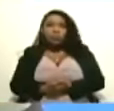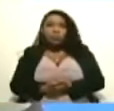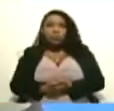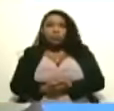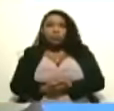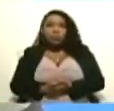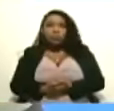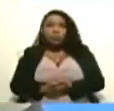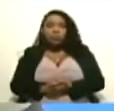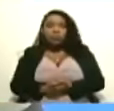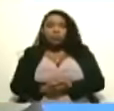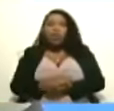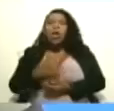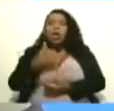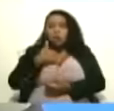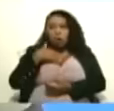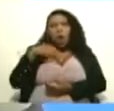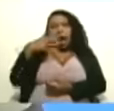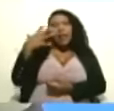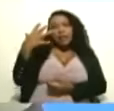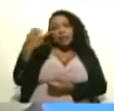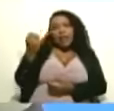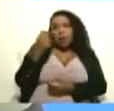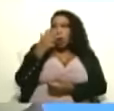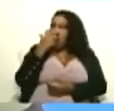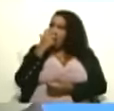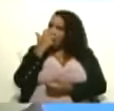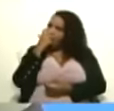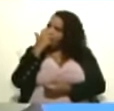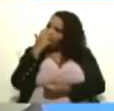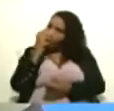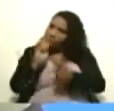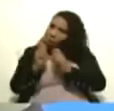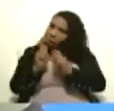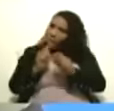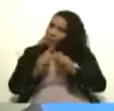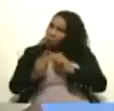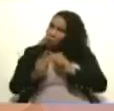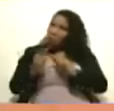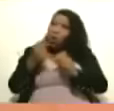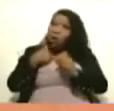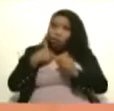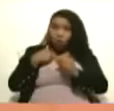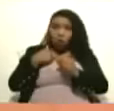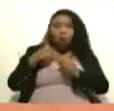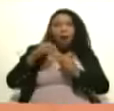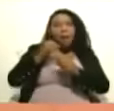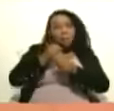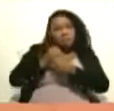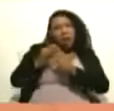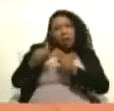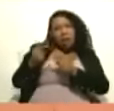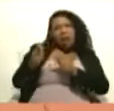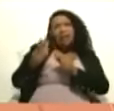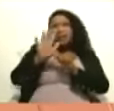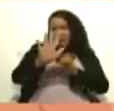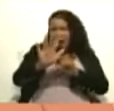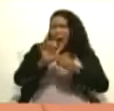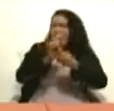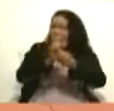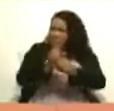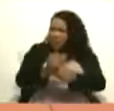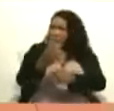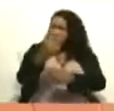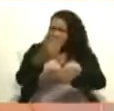pregunta yo entiendo la curiosidad de los periodistas lo entiendo perfectamente pero si todavía te estuviera diciendo Gabriela que esperes Hasta mañana Te estoy diciendo que esperes hasta dentro de